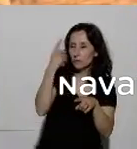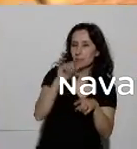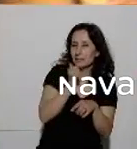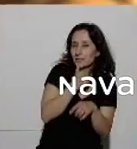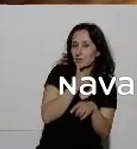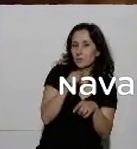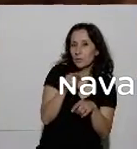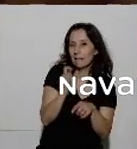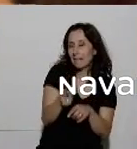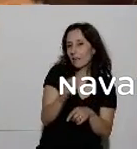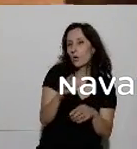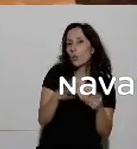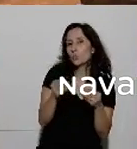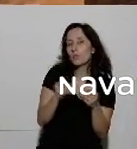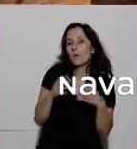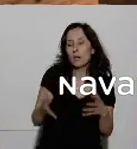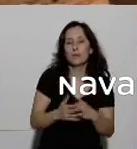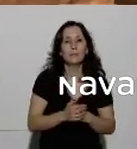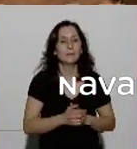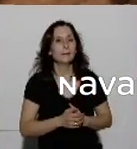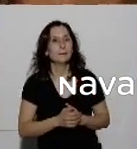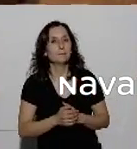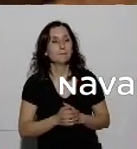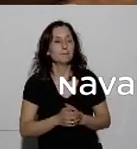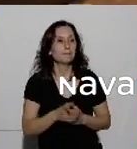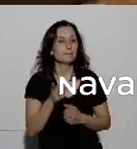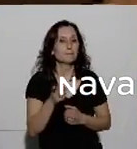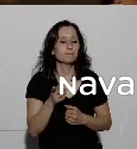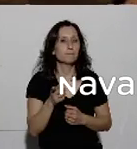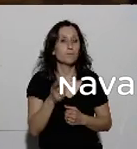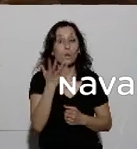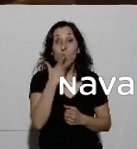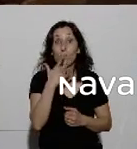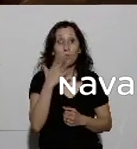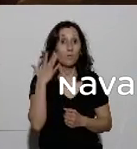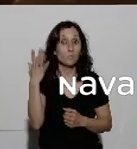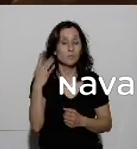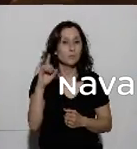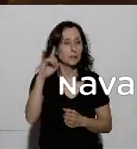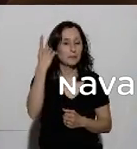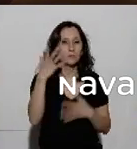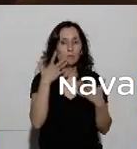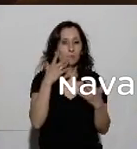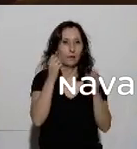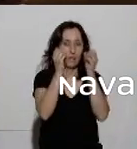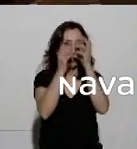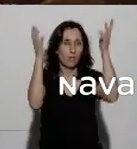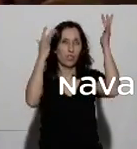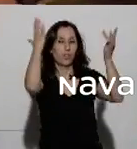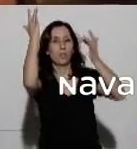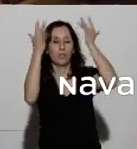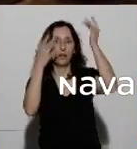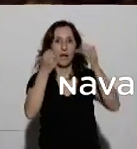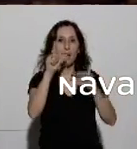más utilizados por ellas? Bueno, el más conocido son los alucinógenos. Los alucinógenos, ¿sabes